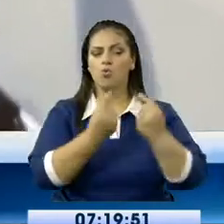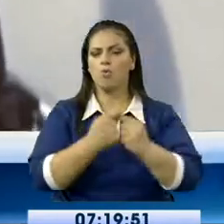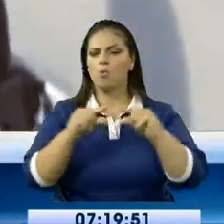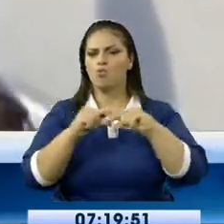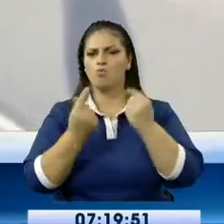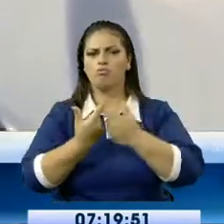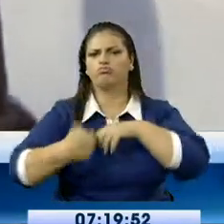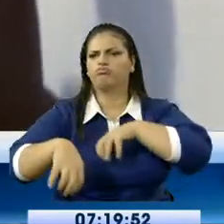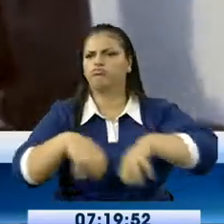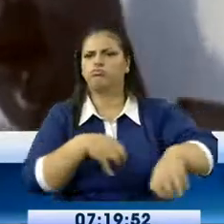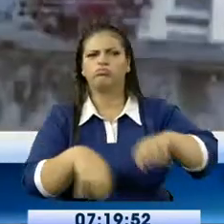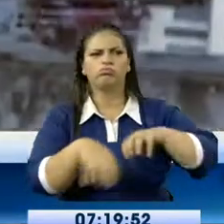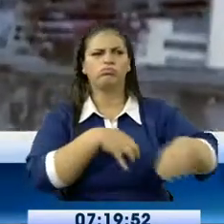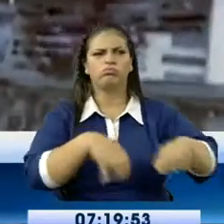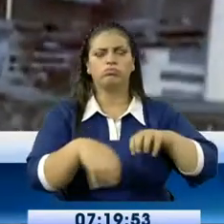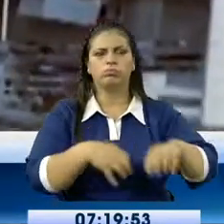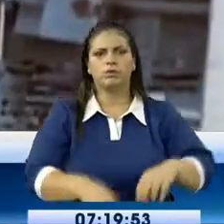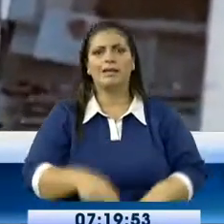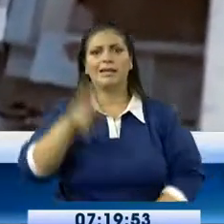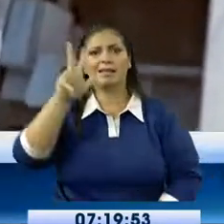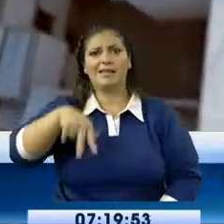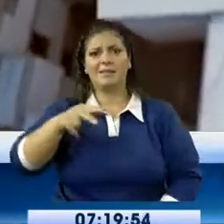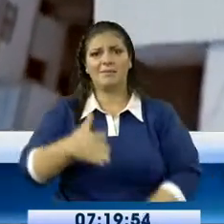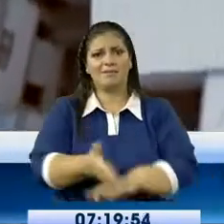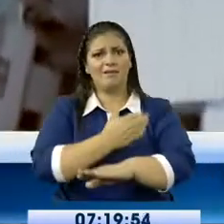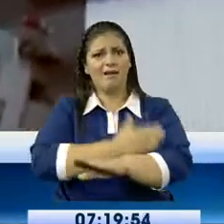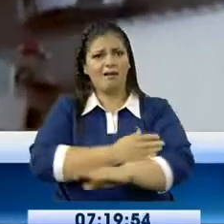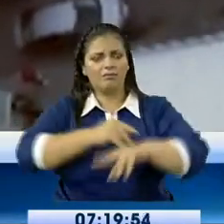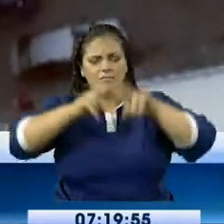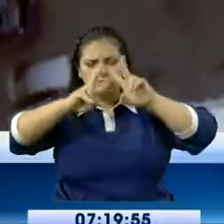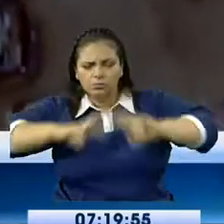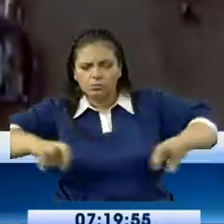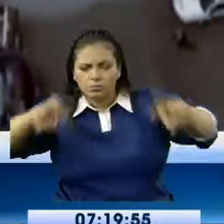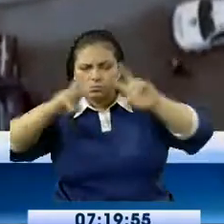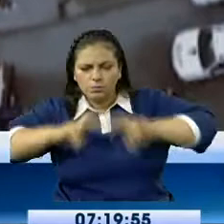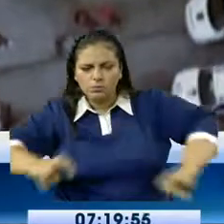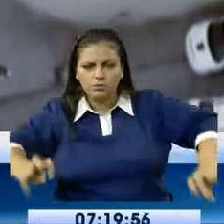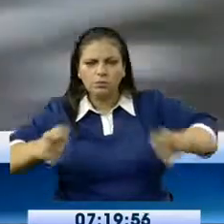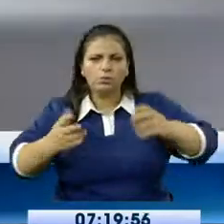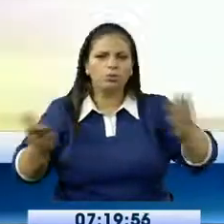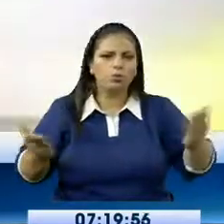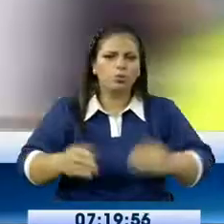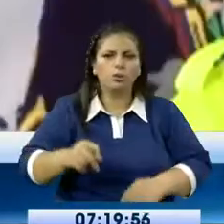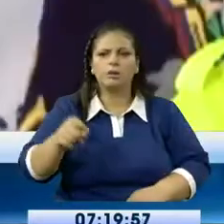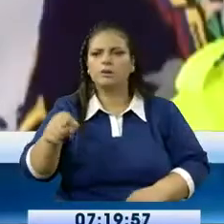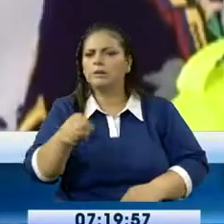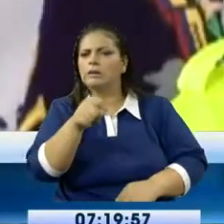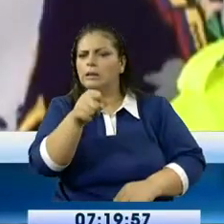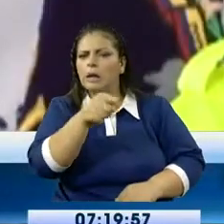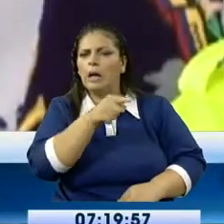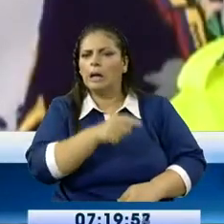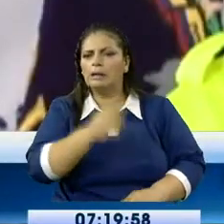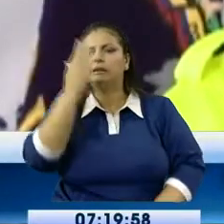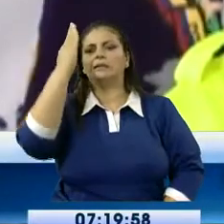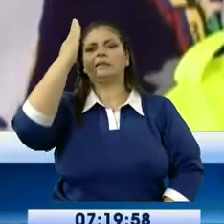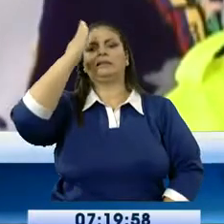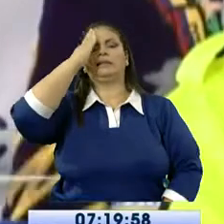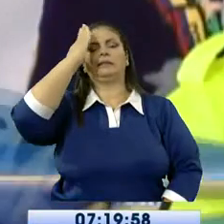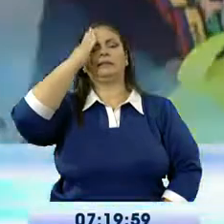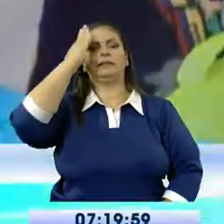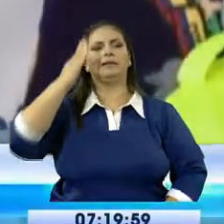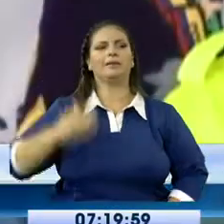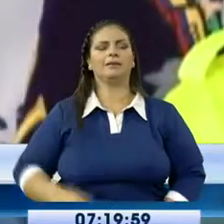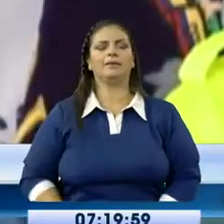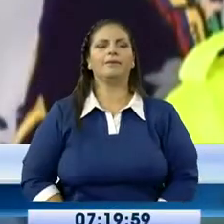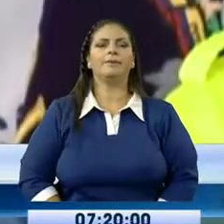llevó a cabo una investigación de 3 meses para dar con cada uno de los puntos que debían ser atacados. En este caso de los drones, se